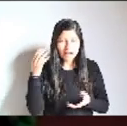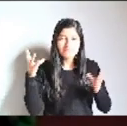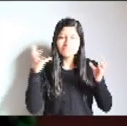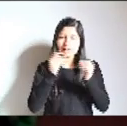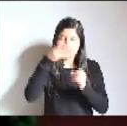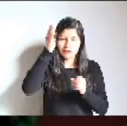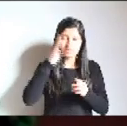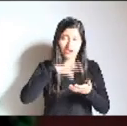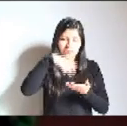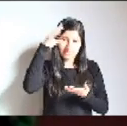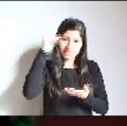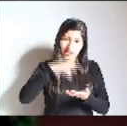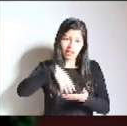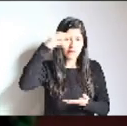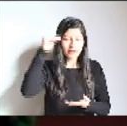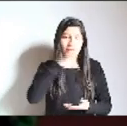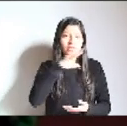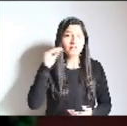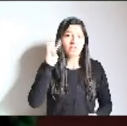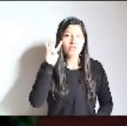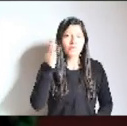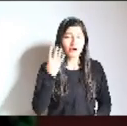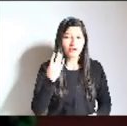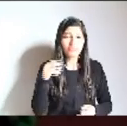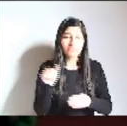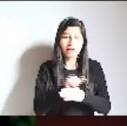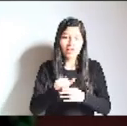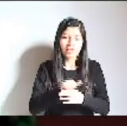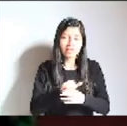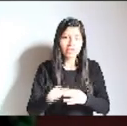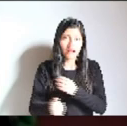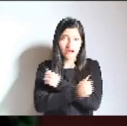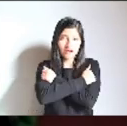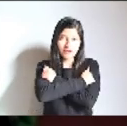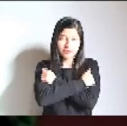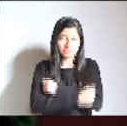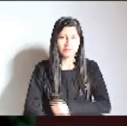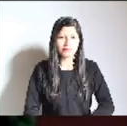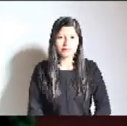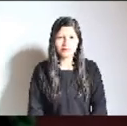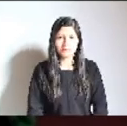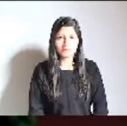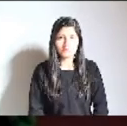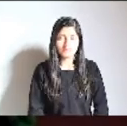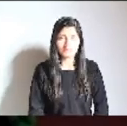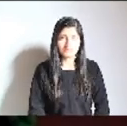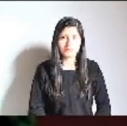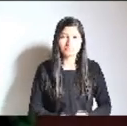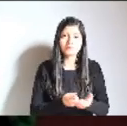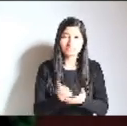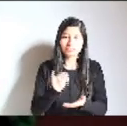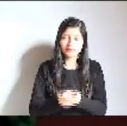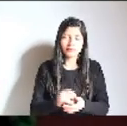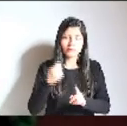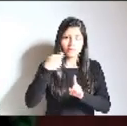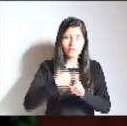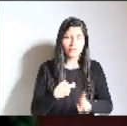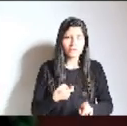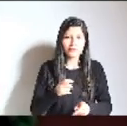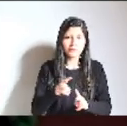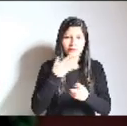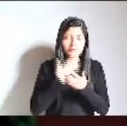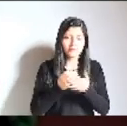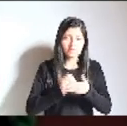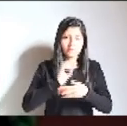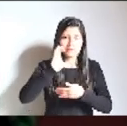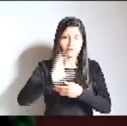teología misionera. Y el cuarto, practicar la caridad. Que de verdad este mes misionero extraordinario de